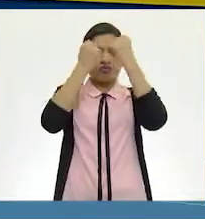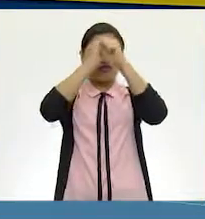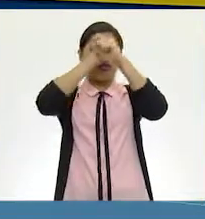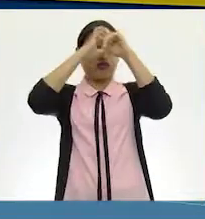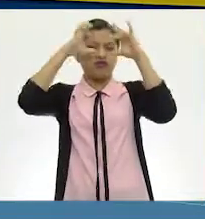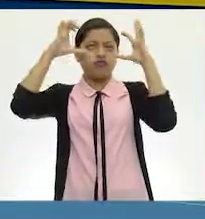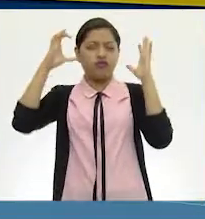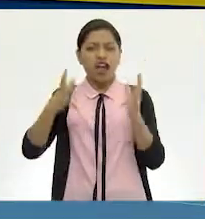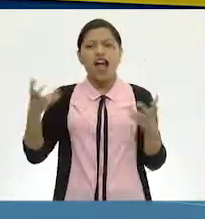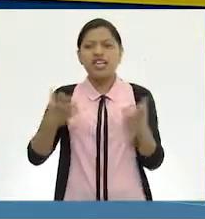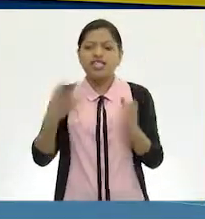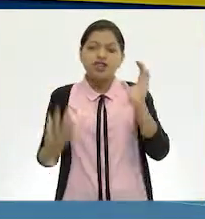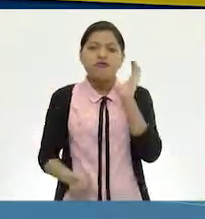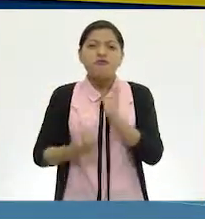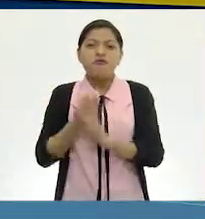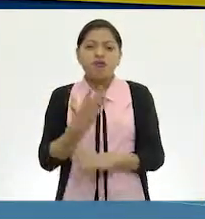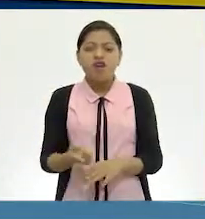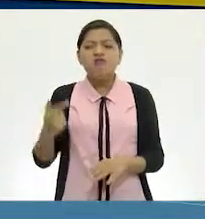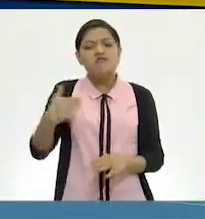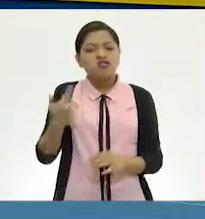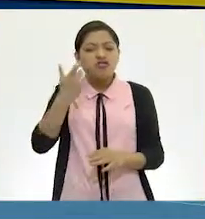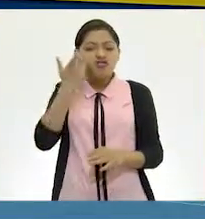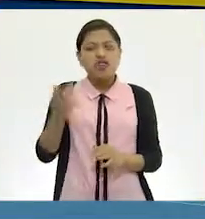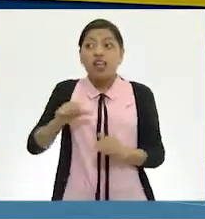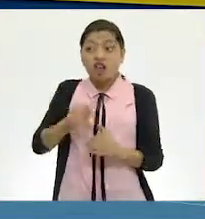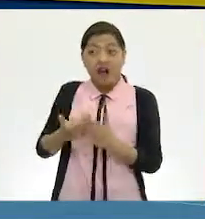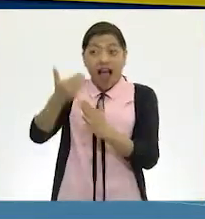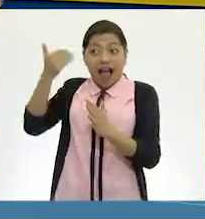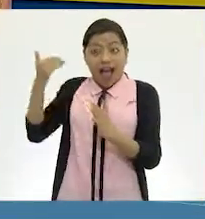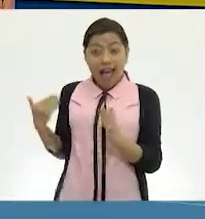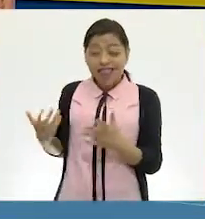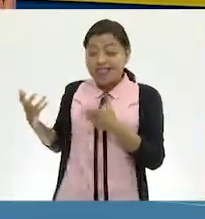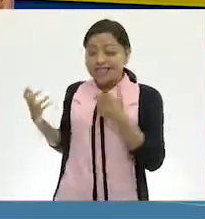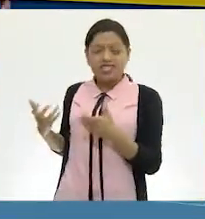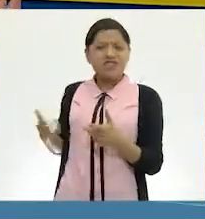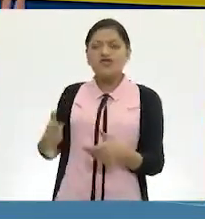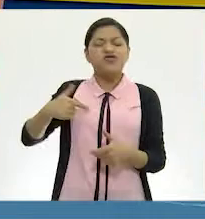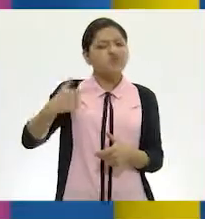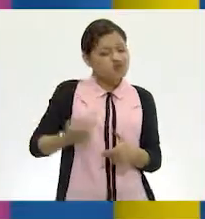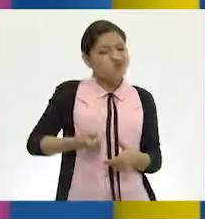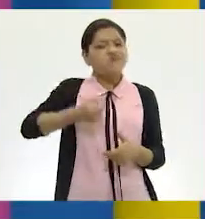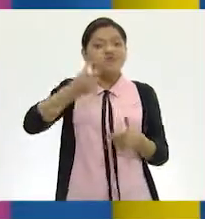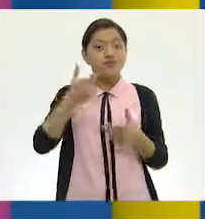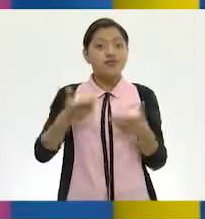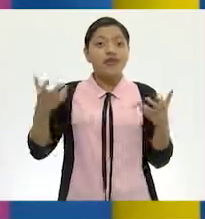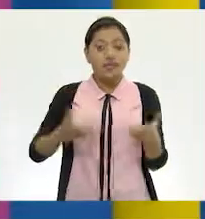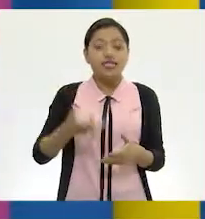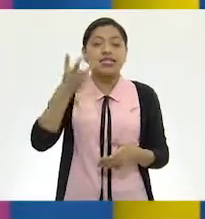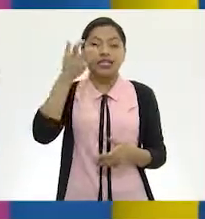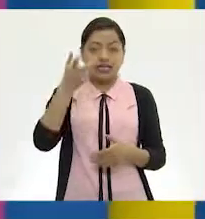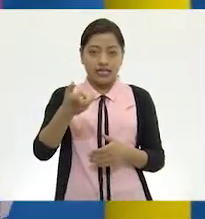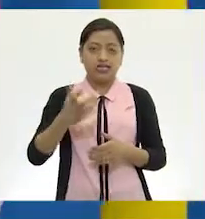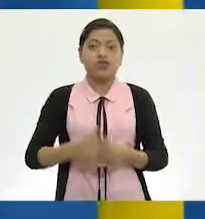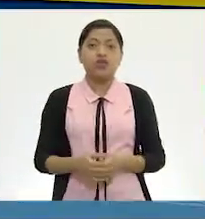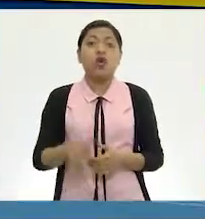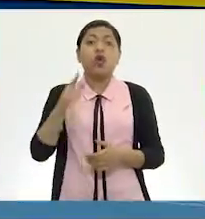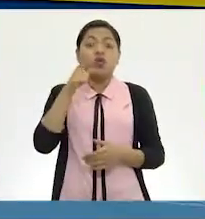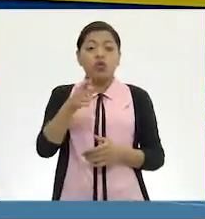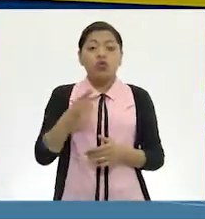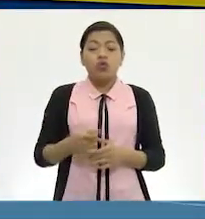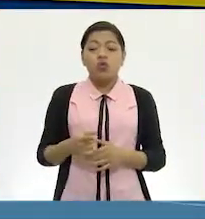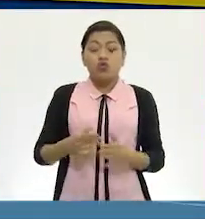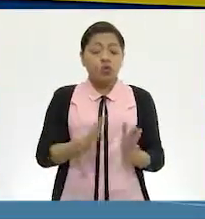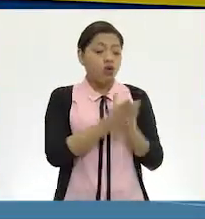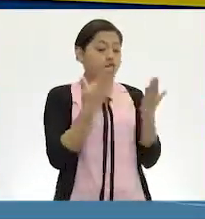de proponer siempre cosas que nadie más se las hubiera ocurrido. ¿Sí? Uh-huh. Entonces, justamente no se trata de hacer